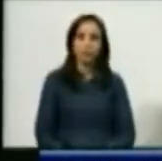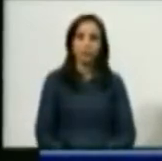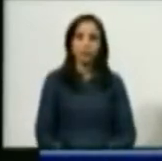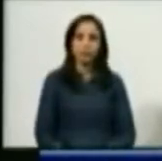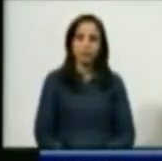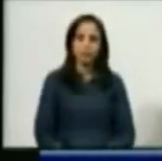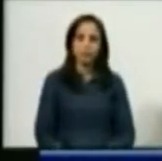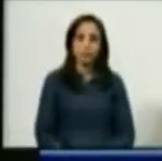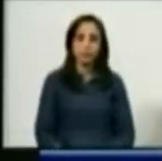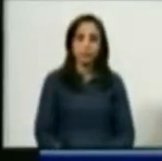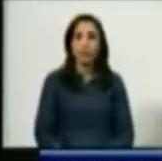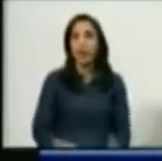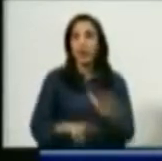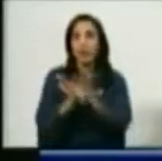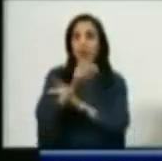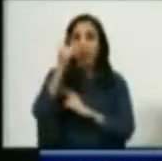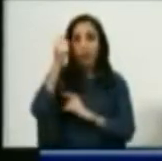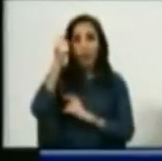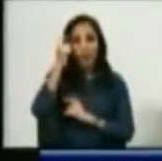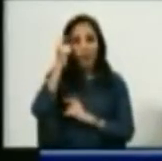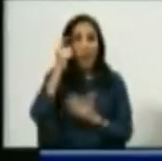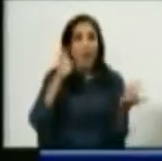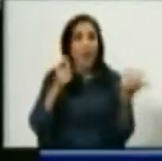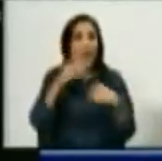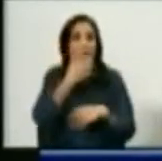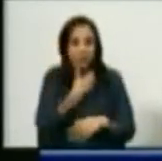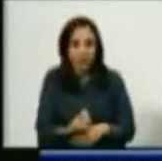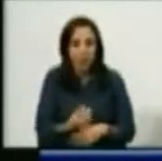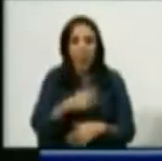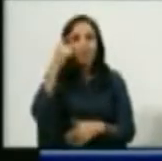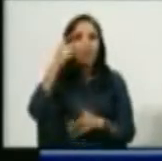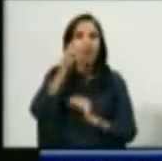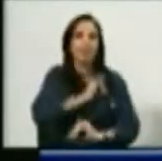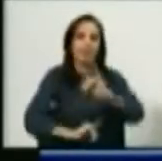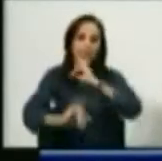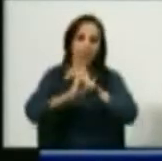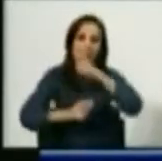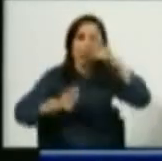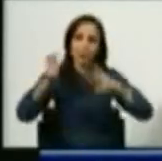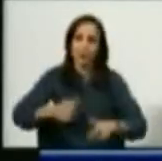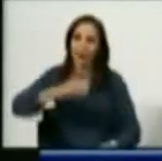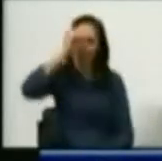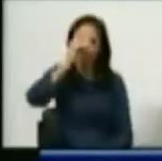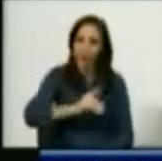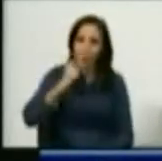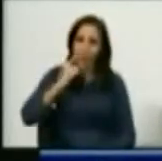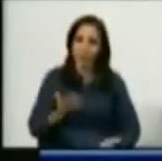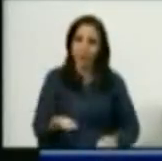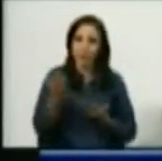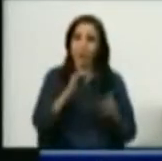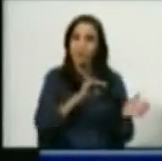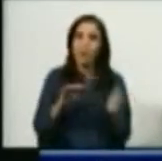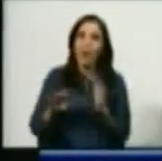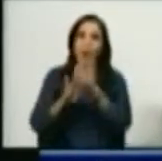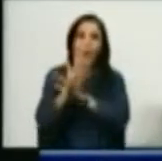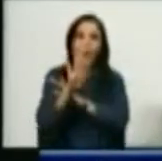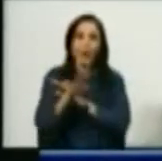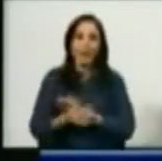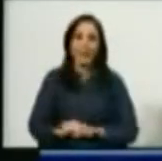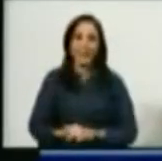tres de diciembre día internacional de las personas con discapacidad tres de diciembre cuatro de diciembre de